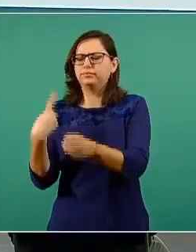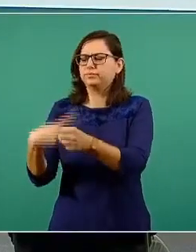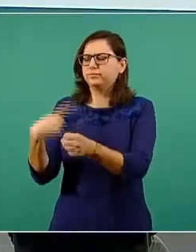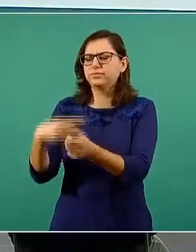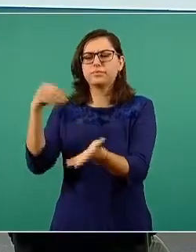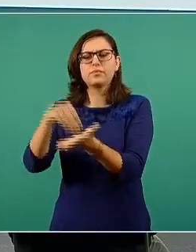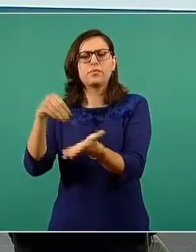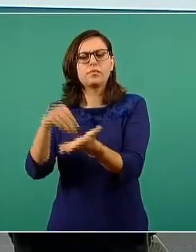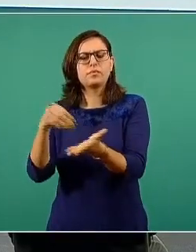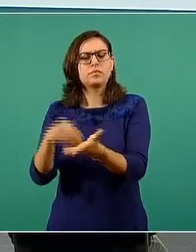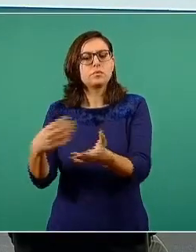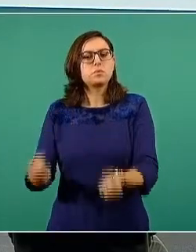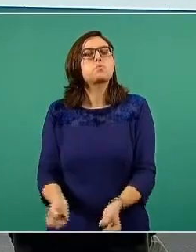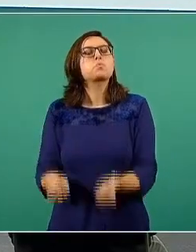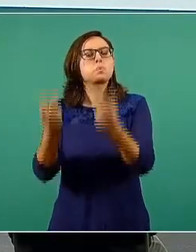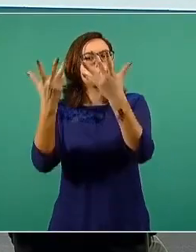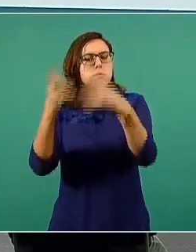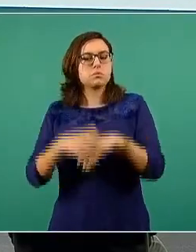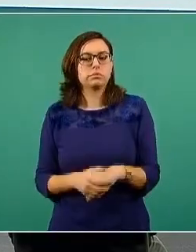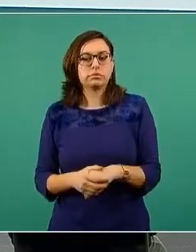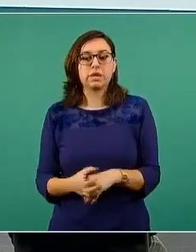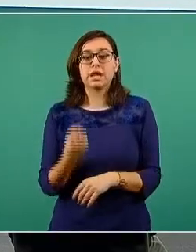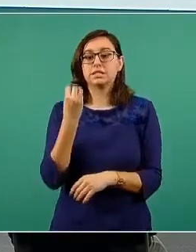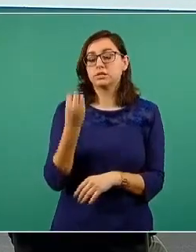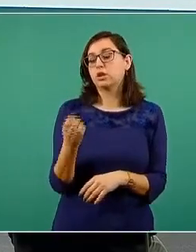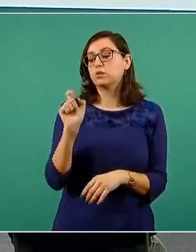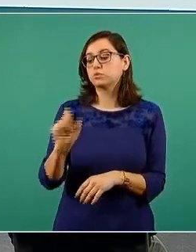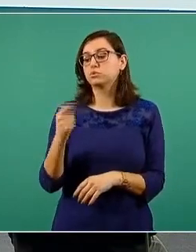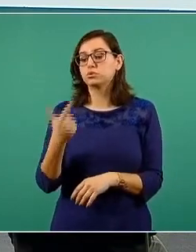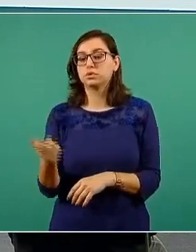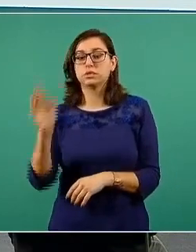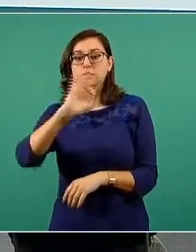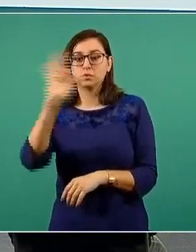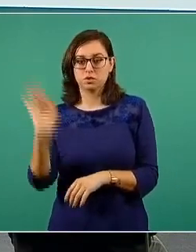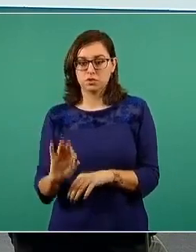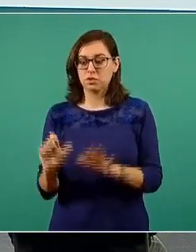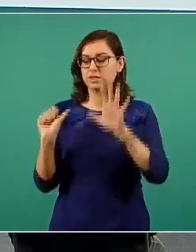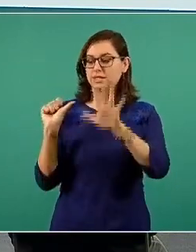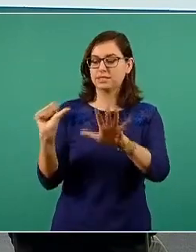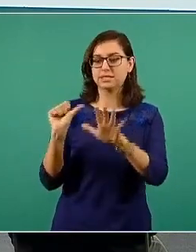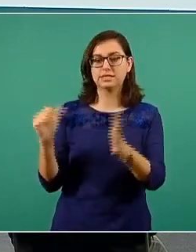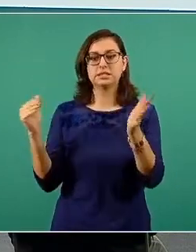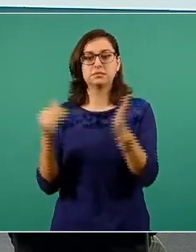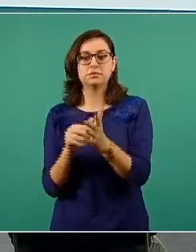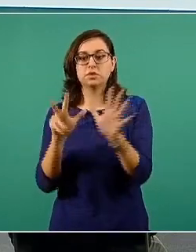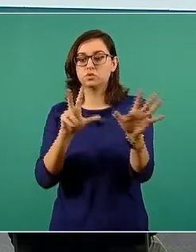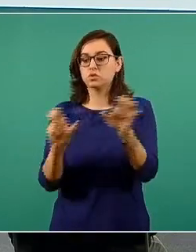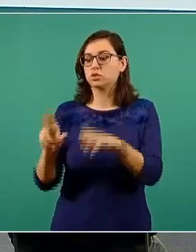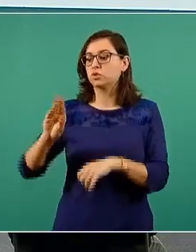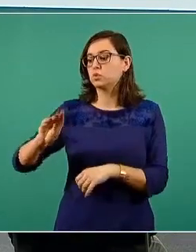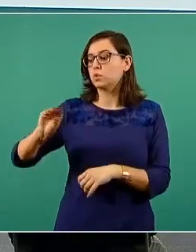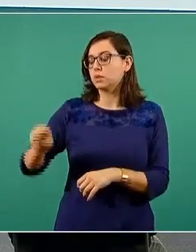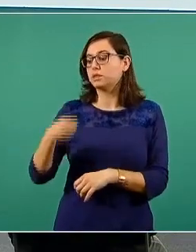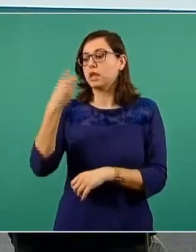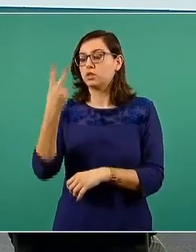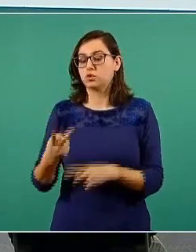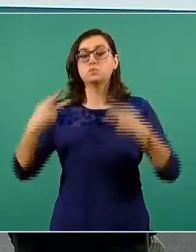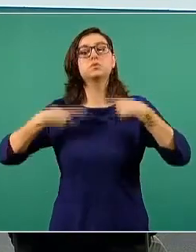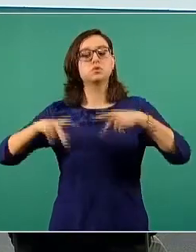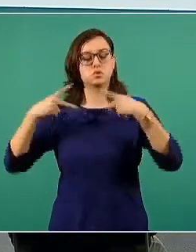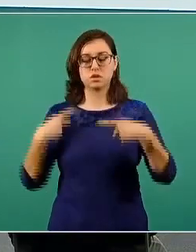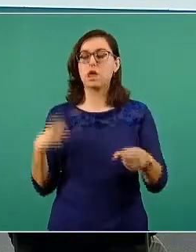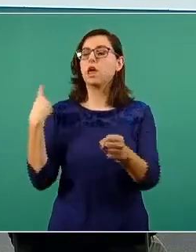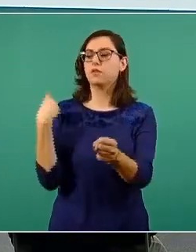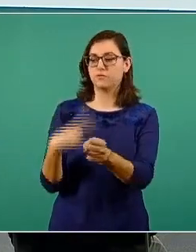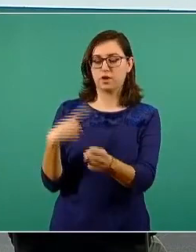0.7% de este gran total, es decir, 16.892 personas, son las que representan la epidemia activa, porque son aquellas